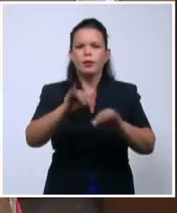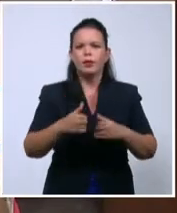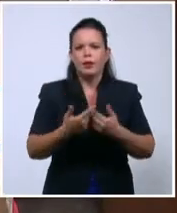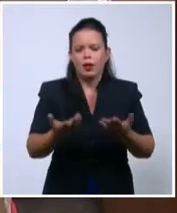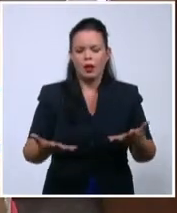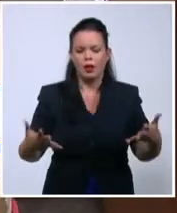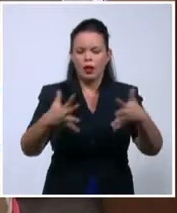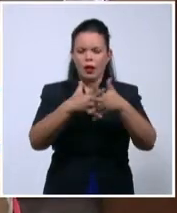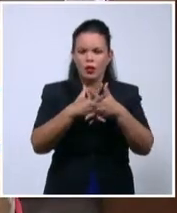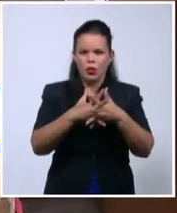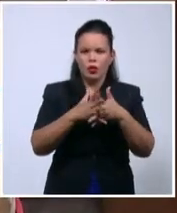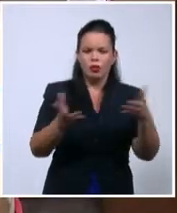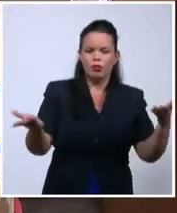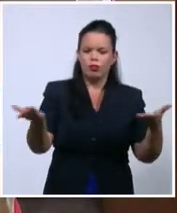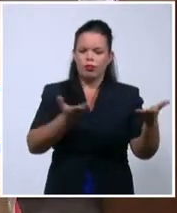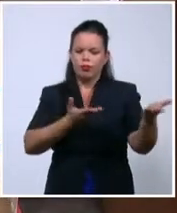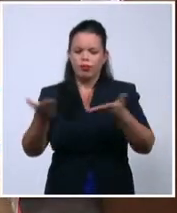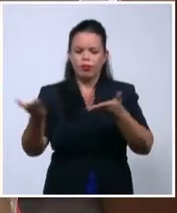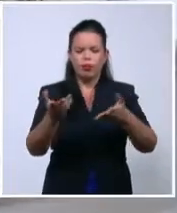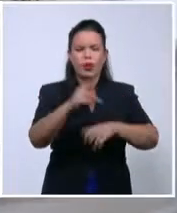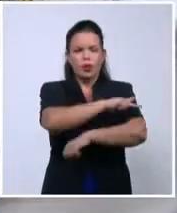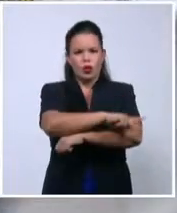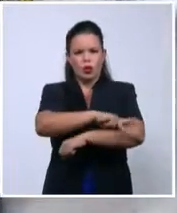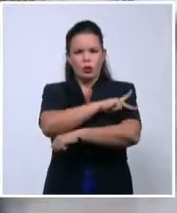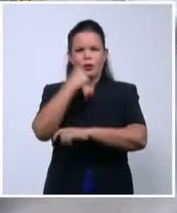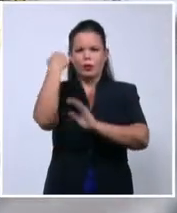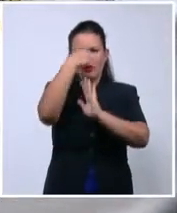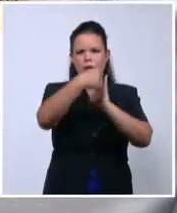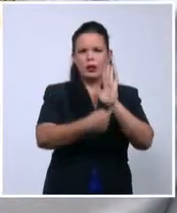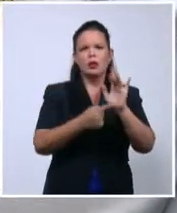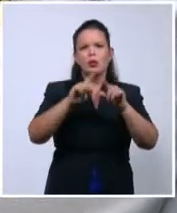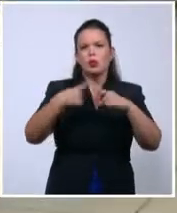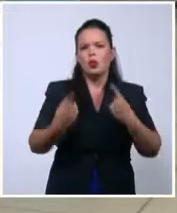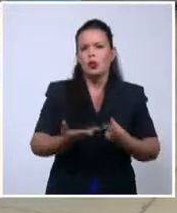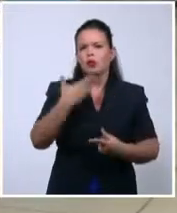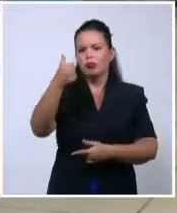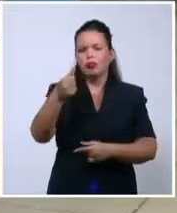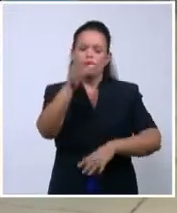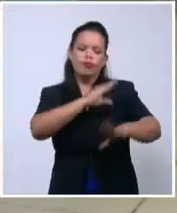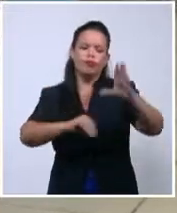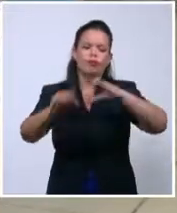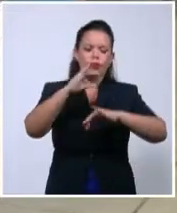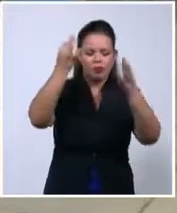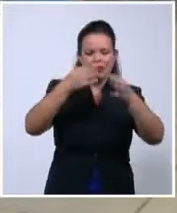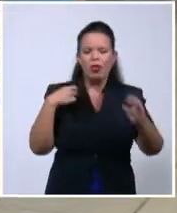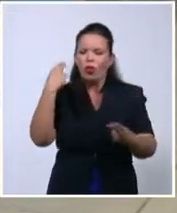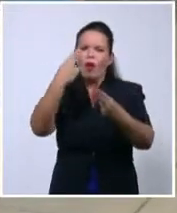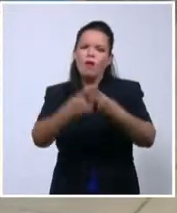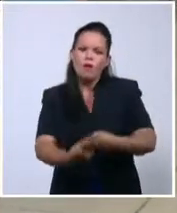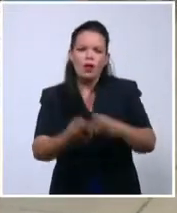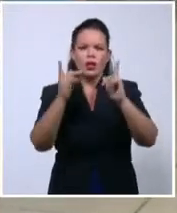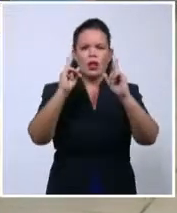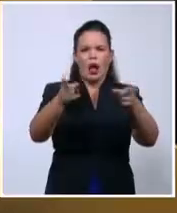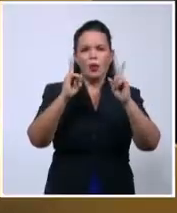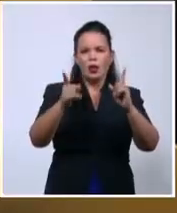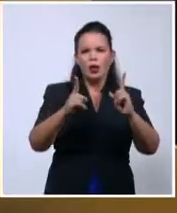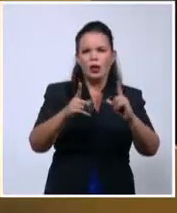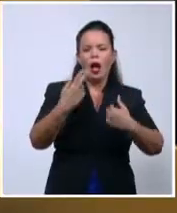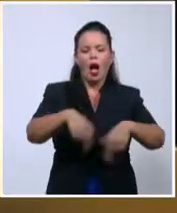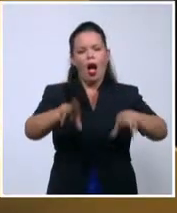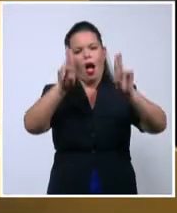entre Camboya y Cuba se han caracterizado por el alto nivel del diálogo, la confianza política, la concertación y